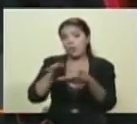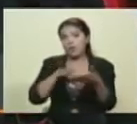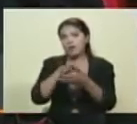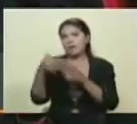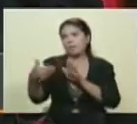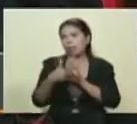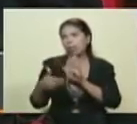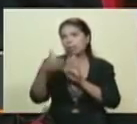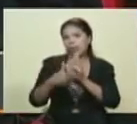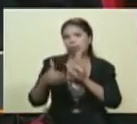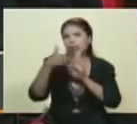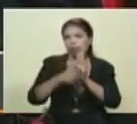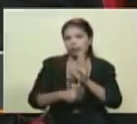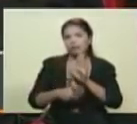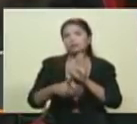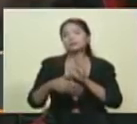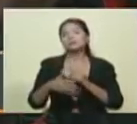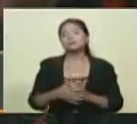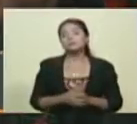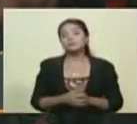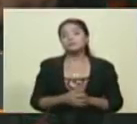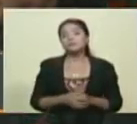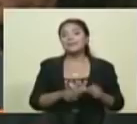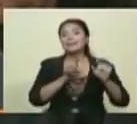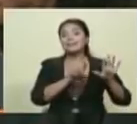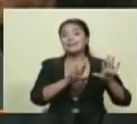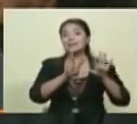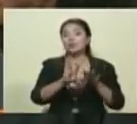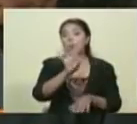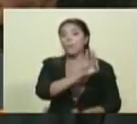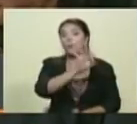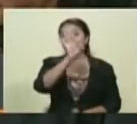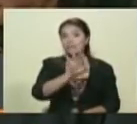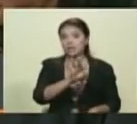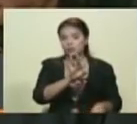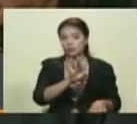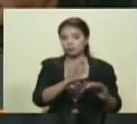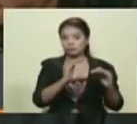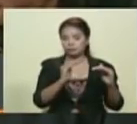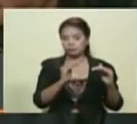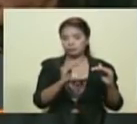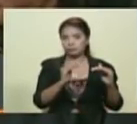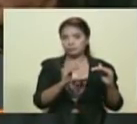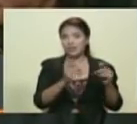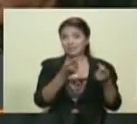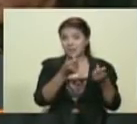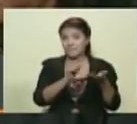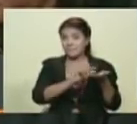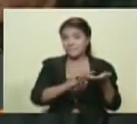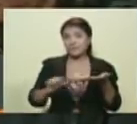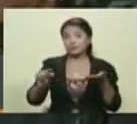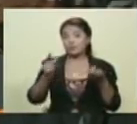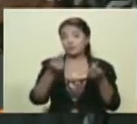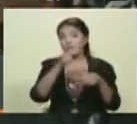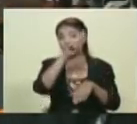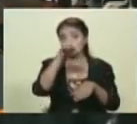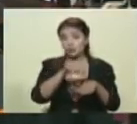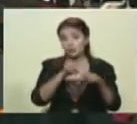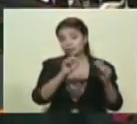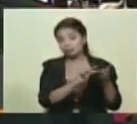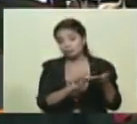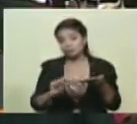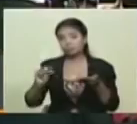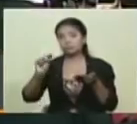acoso, de invertir el 62% del presupuesto y la riqueza nacional,